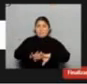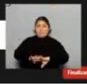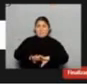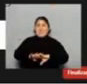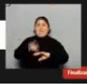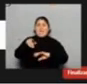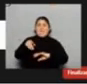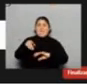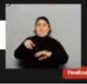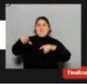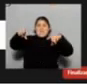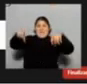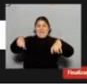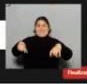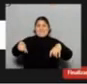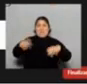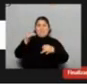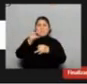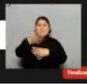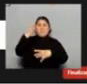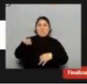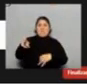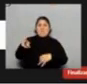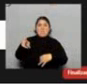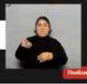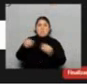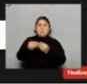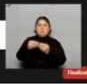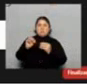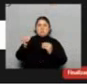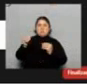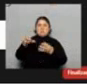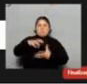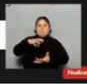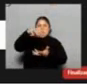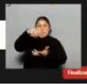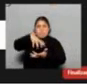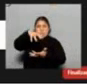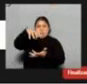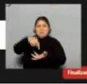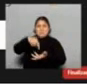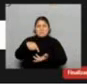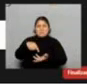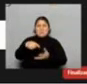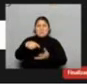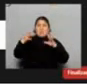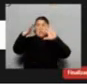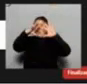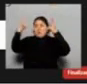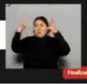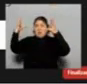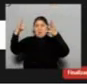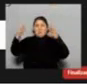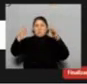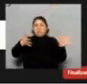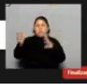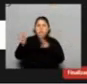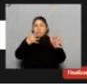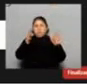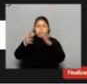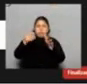la cancha de profesionales. Ahí, bueno, se acumula mucha basura y bueno, con el tema también del clima, el viento, los